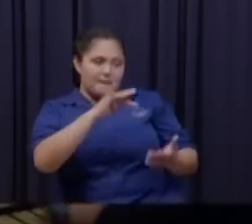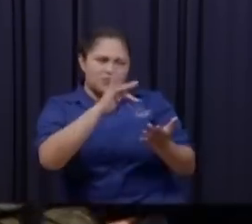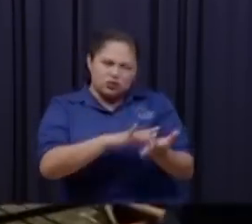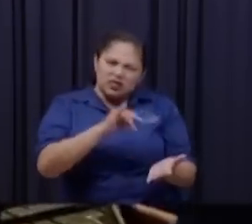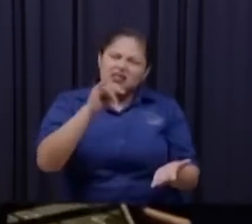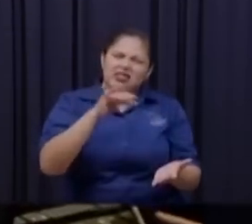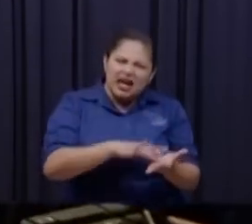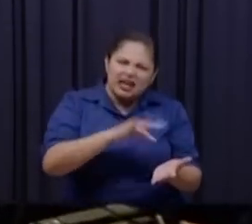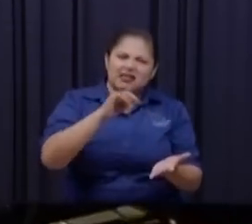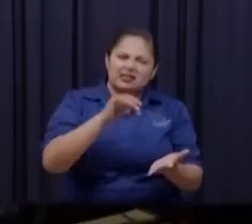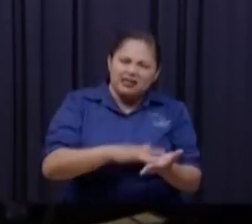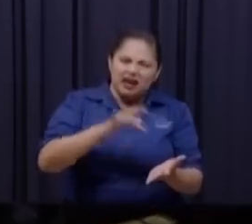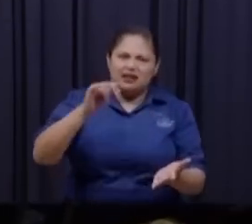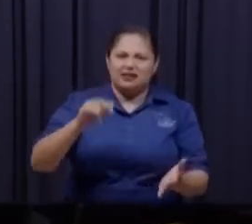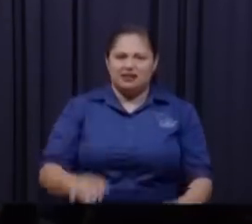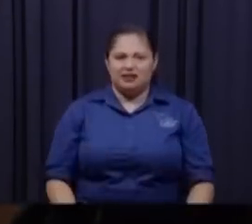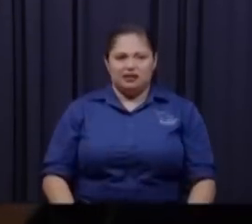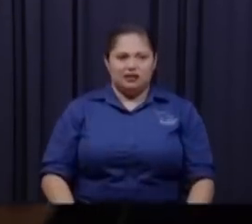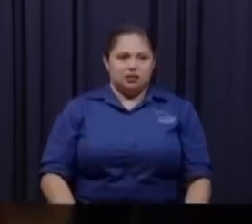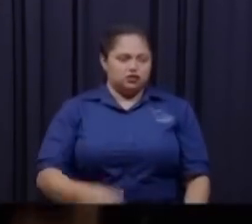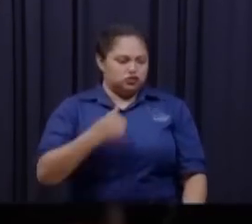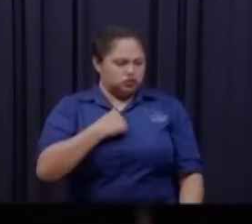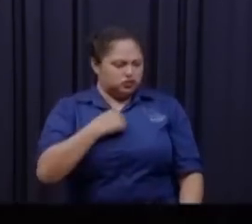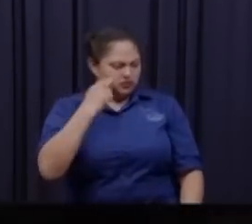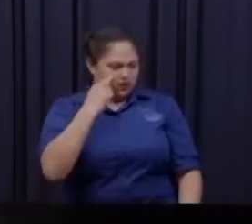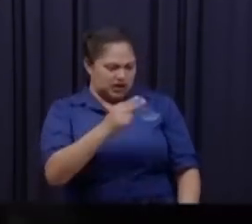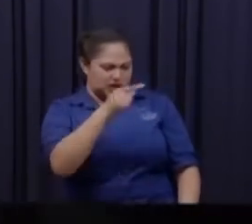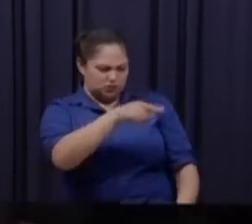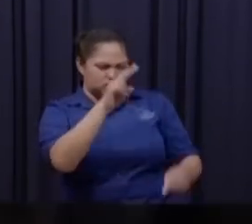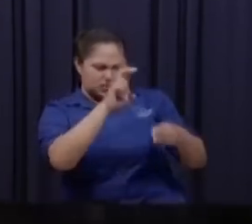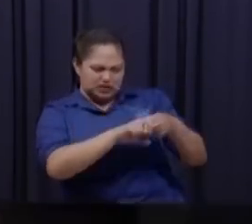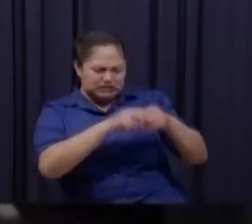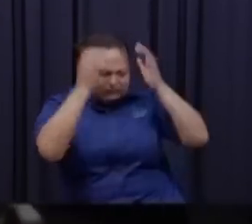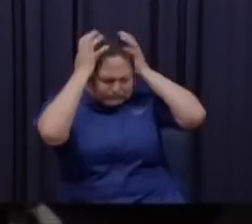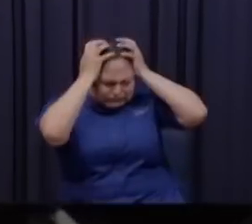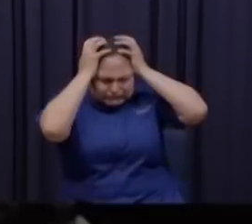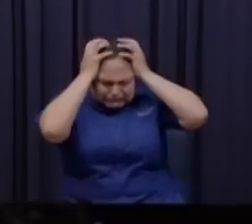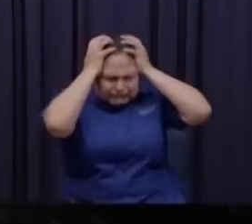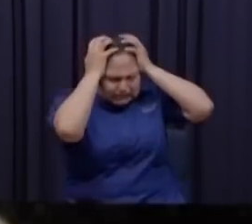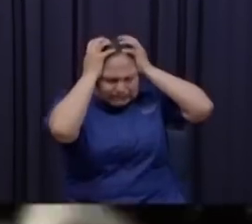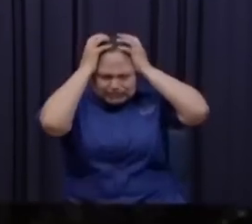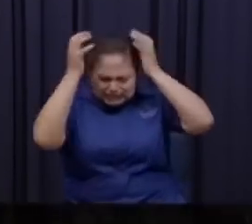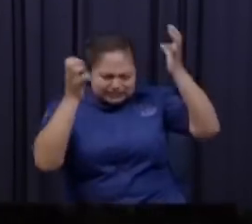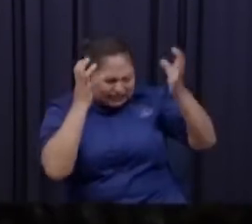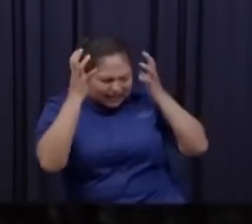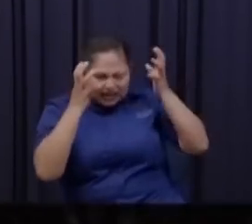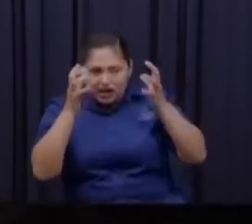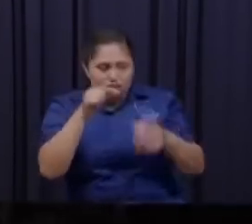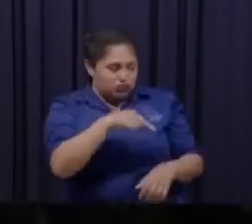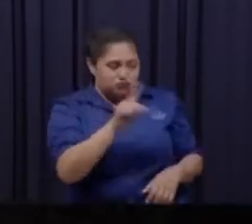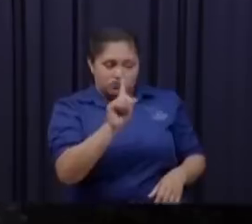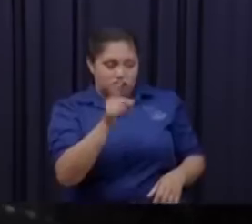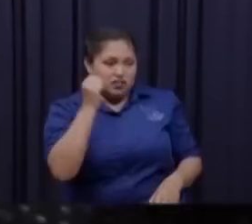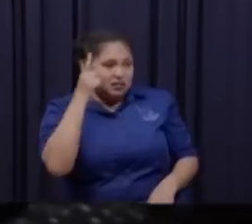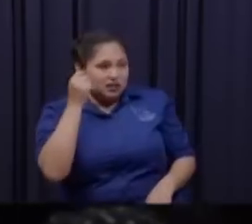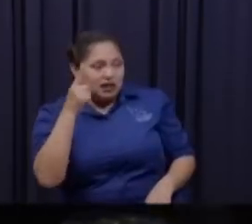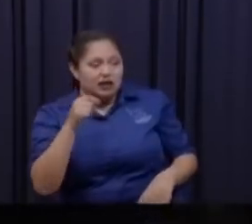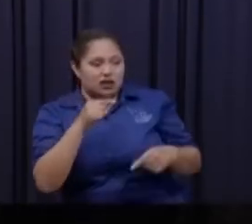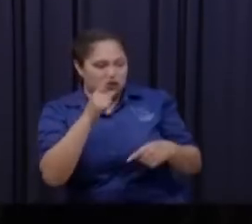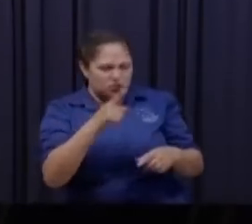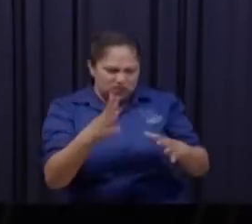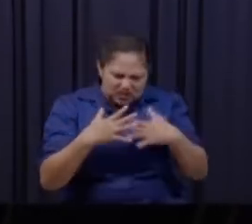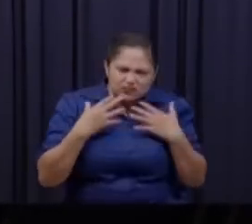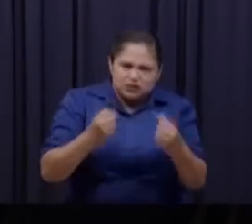Miraba que te sentabas y te agarrabas la cabeza y hacías así, como que no entendías, y te